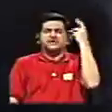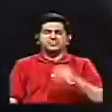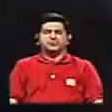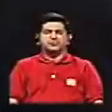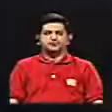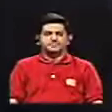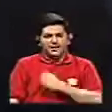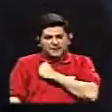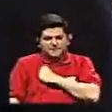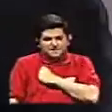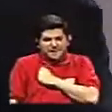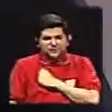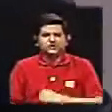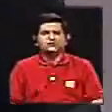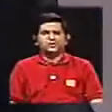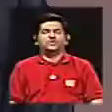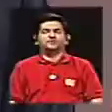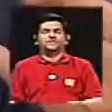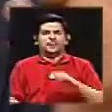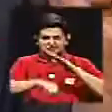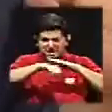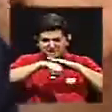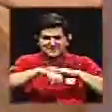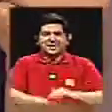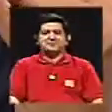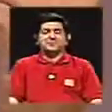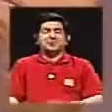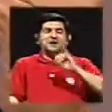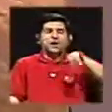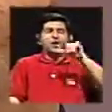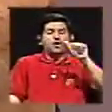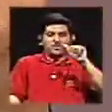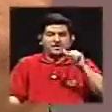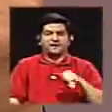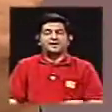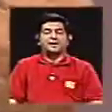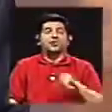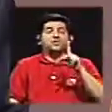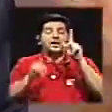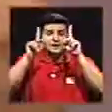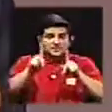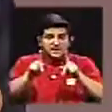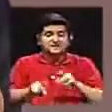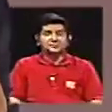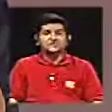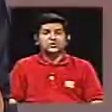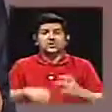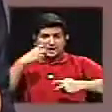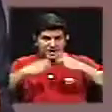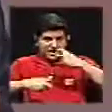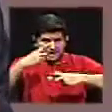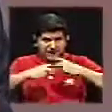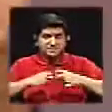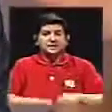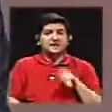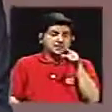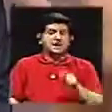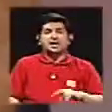funcionario... Un minutito. Don Jorge dice que una persona es delincuente y él se convierte en tribunal de justicia.